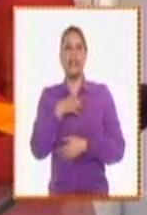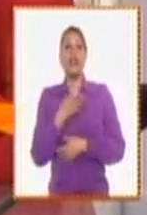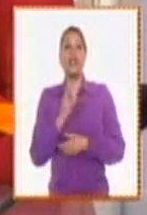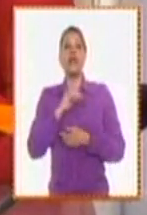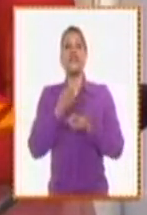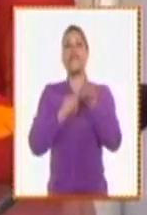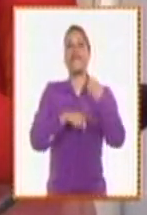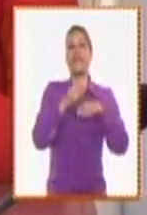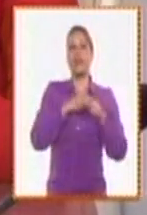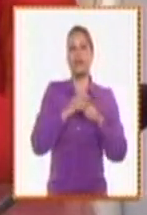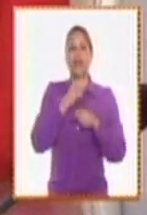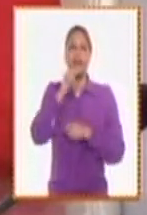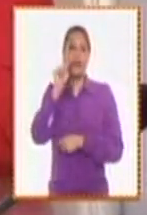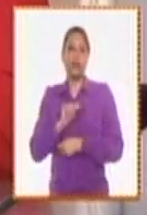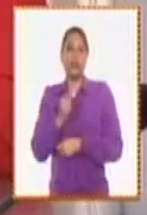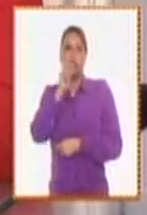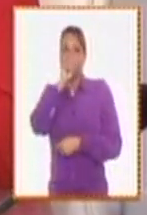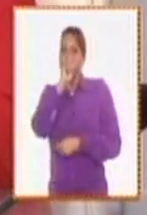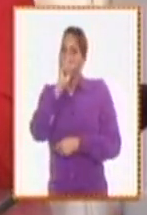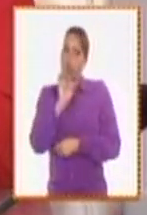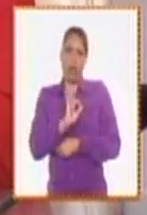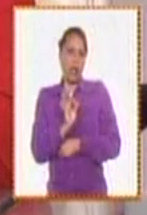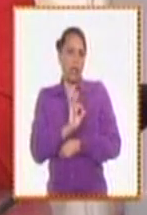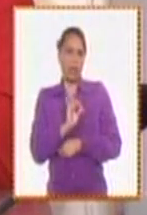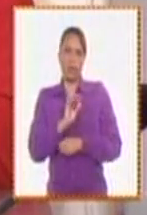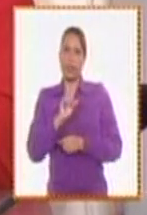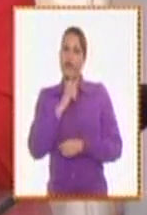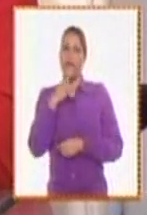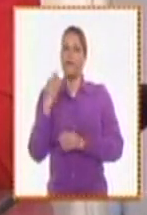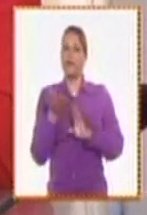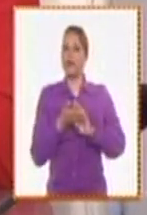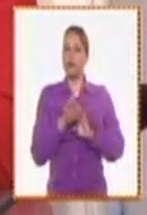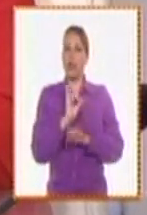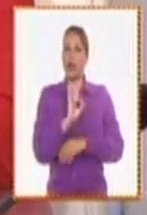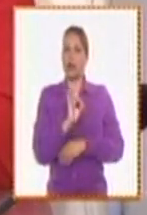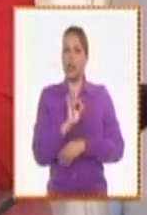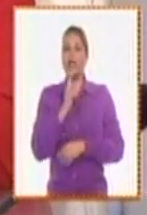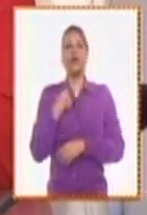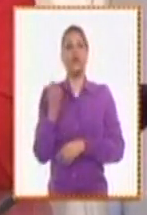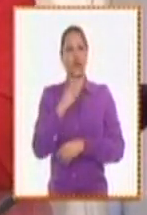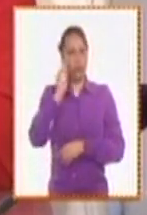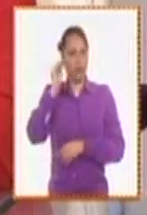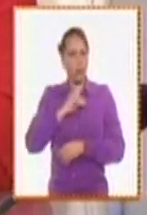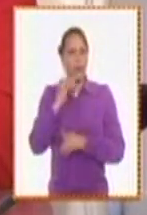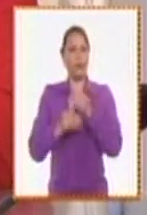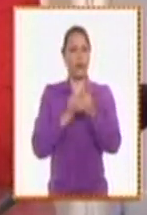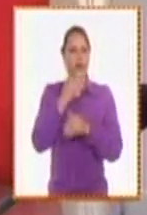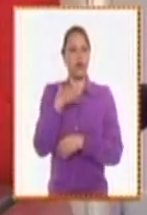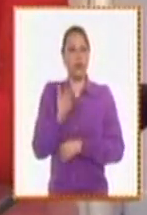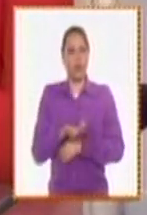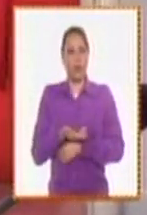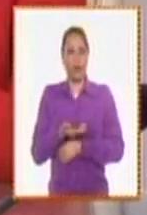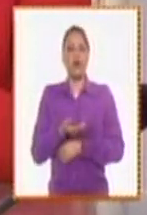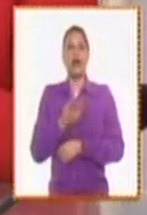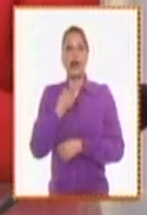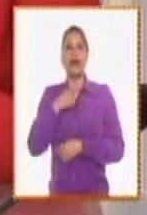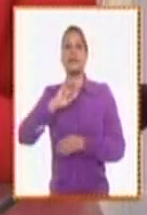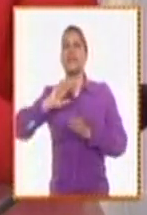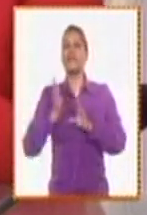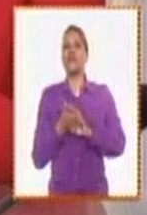a los consumidores. Eso tiene que quedar claro a los efectos de que todo el mundo conozca cómo es este proceder. Las sanciones para